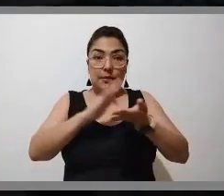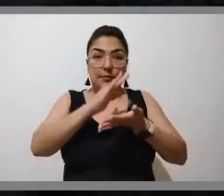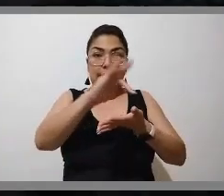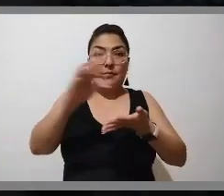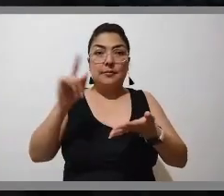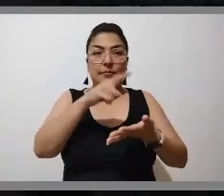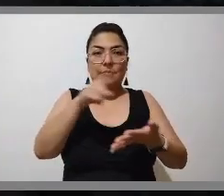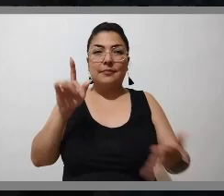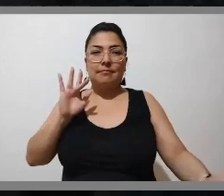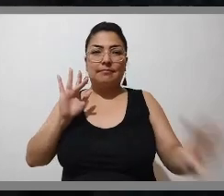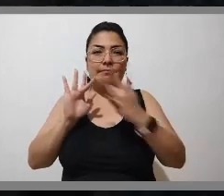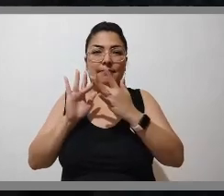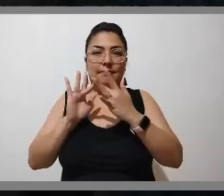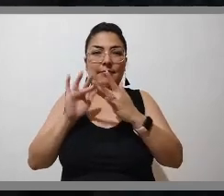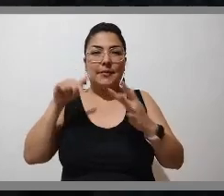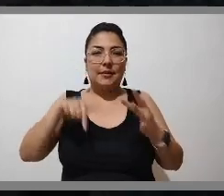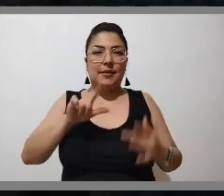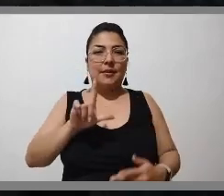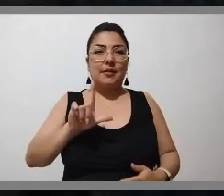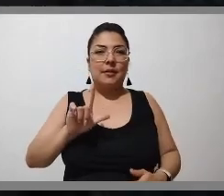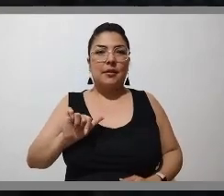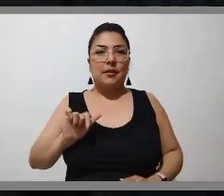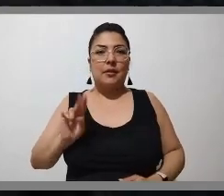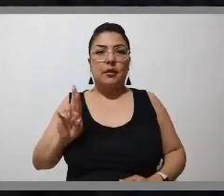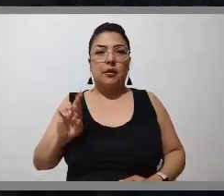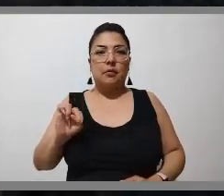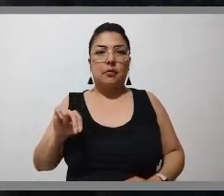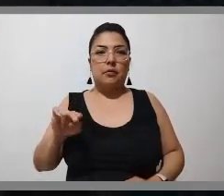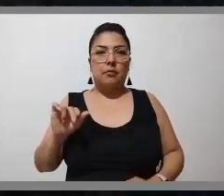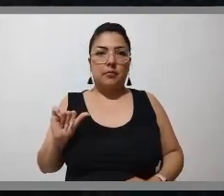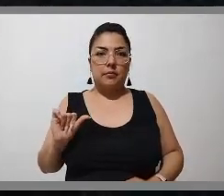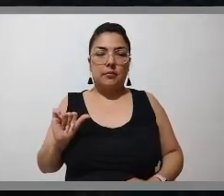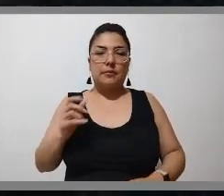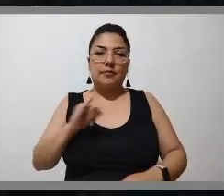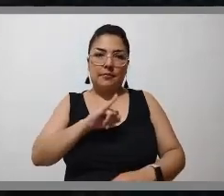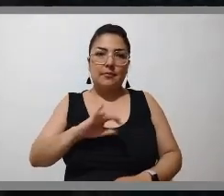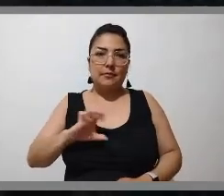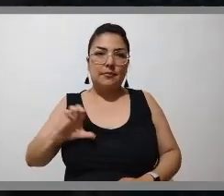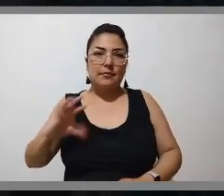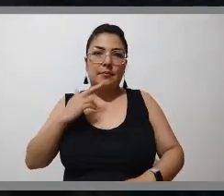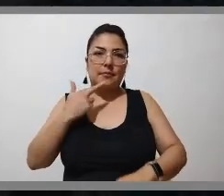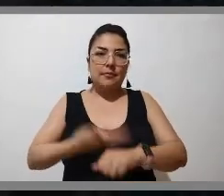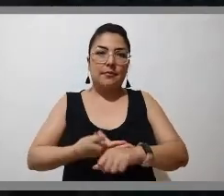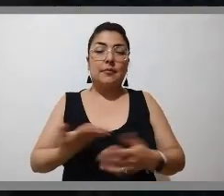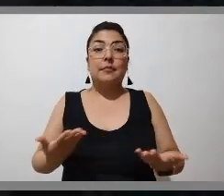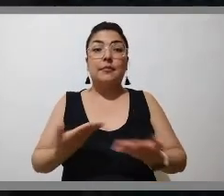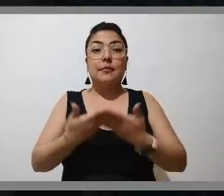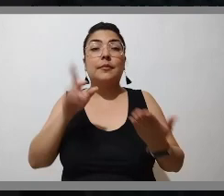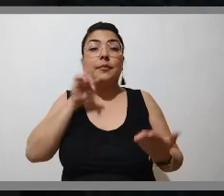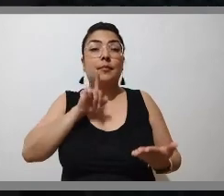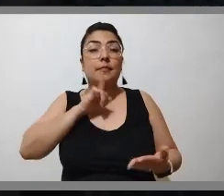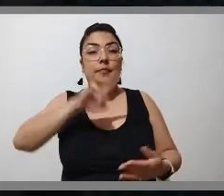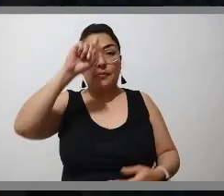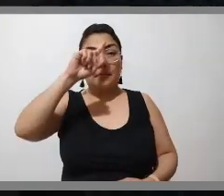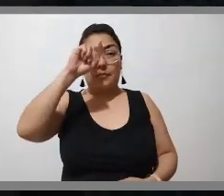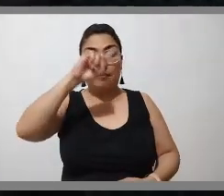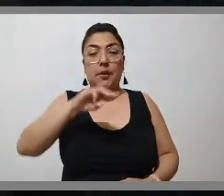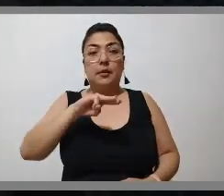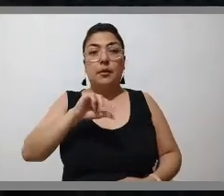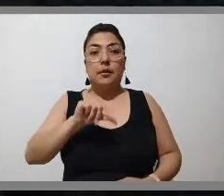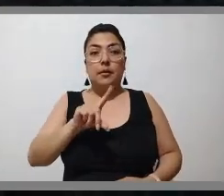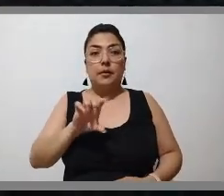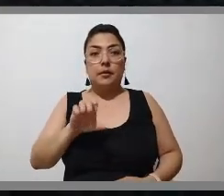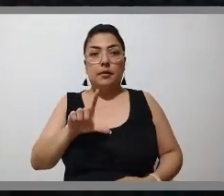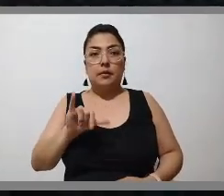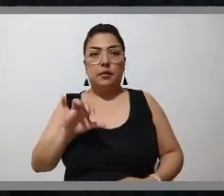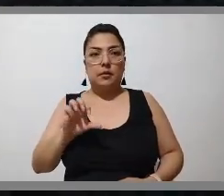Muchas gracias por seguir sintonizando La Urna, el programa de radio y televisión del Instituto Electoral de Coahuila. Estamos con la consejera electoral Madeleine Ivette Figueroa